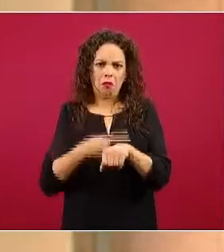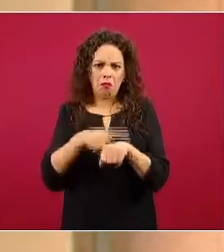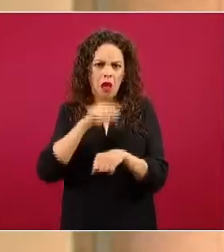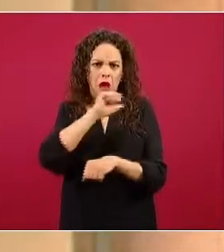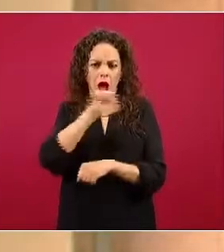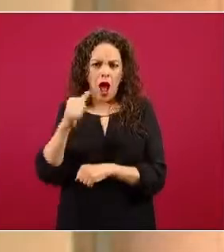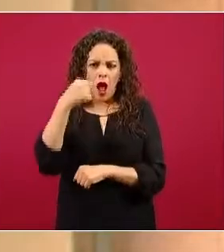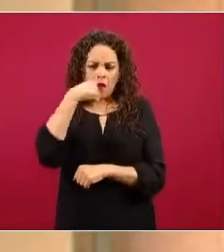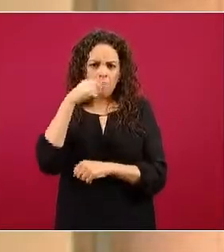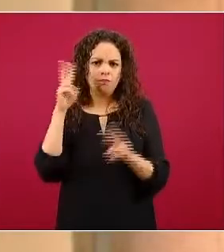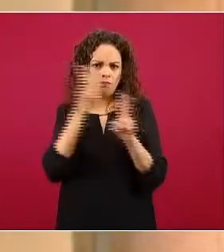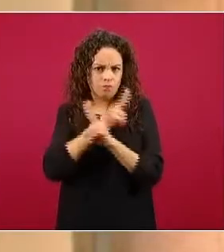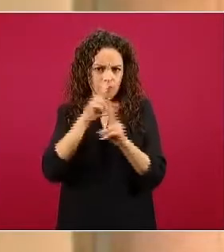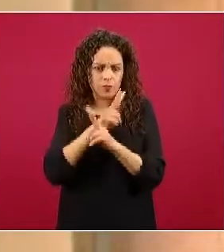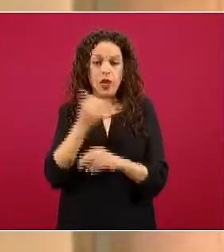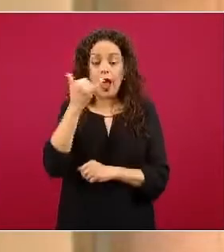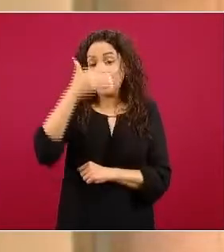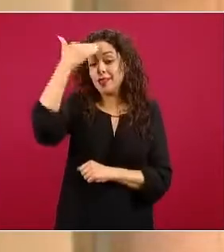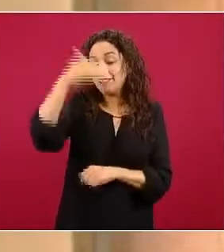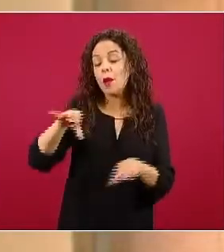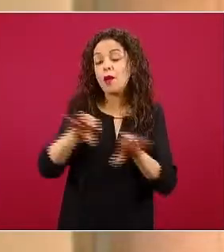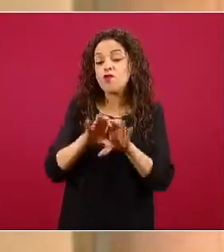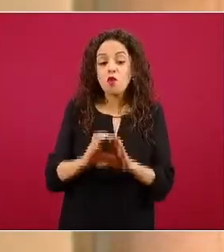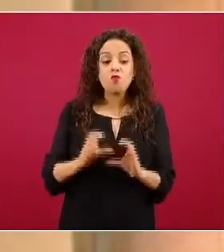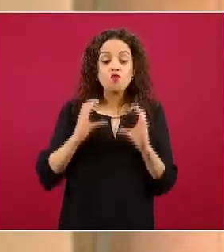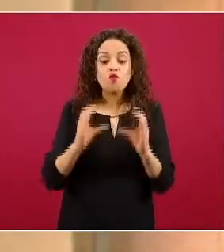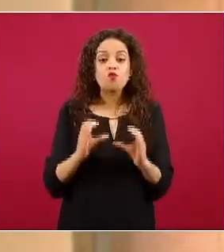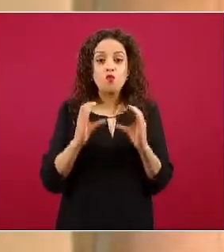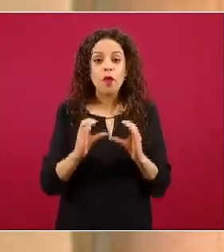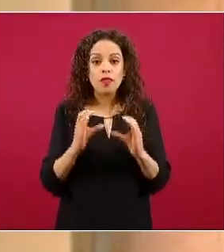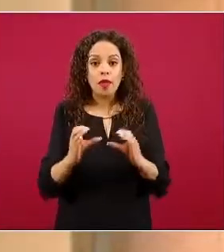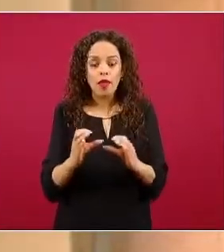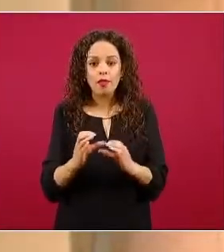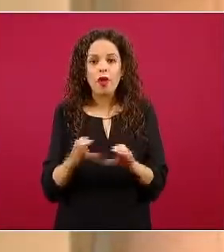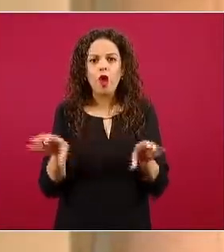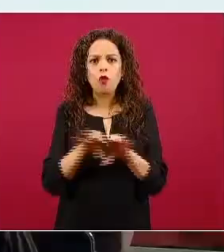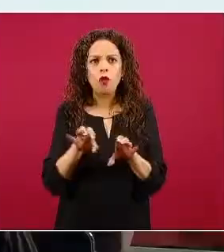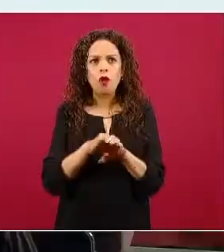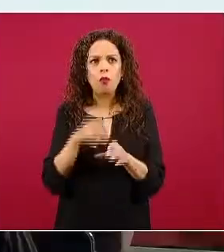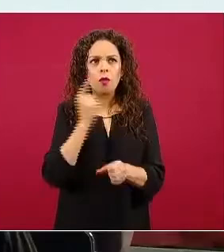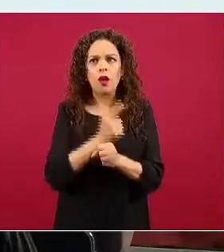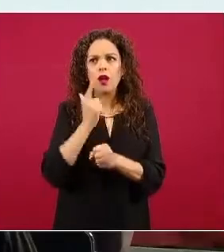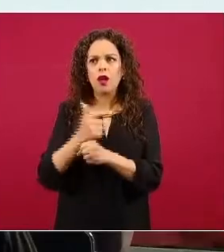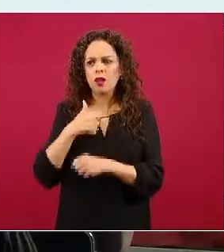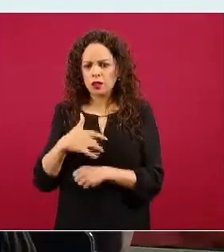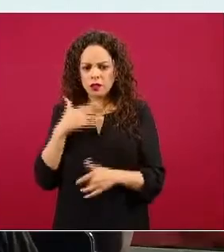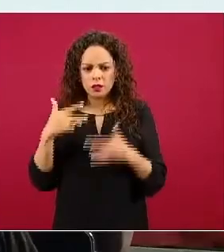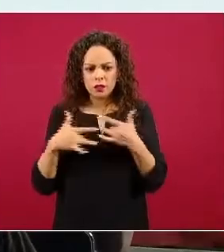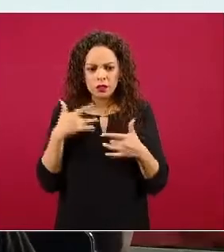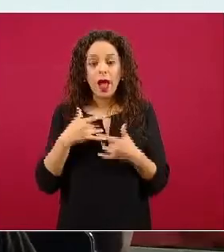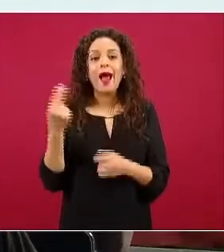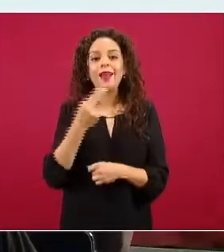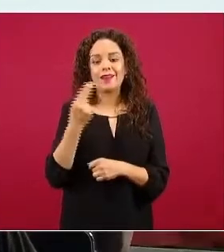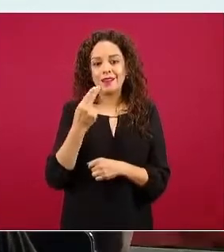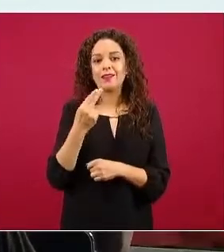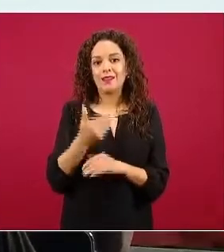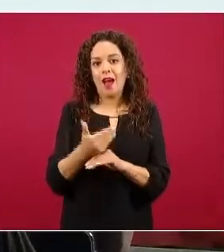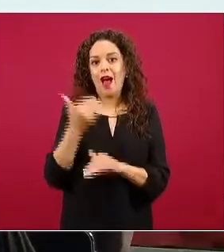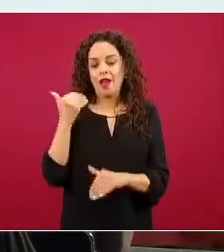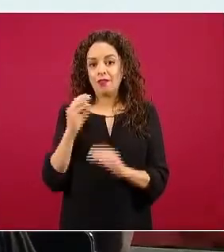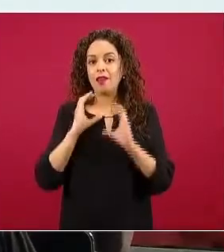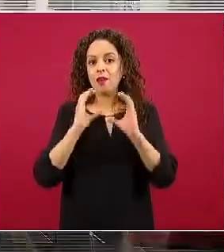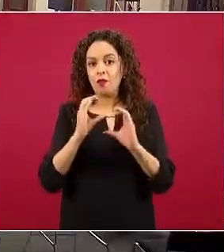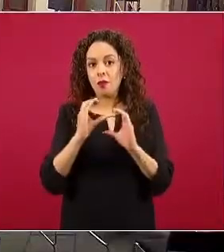cómo cuidarse, cuáles son los signos de alarma y que hay que acudir a los servicios de salud cuando se tiene un factor